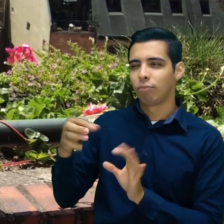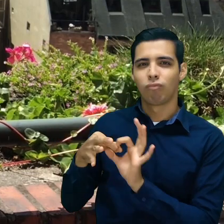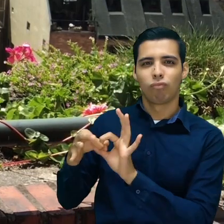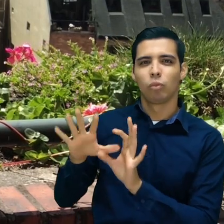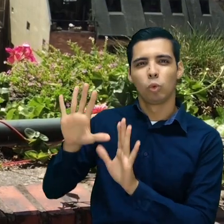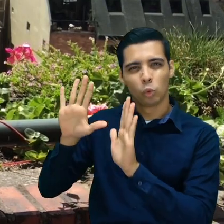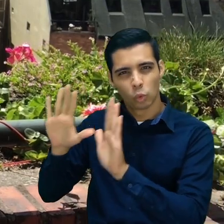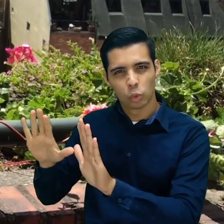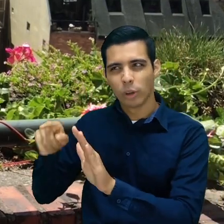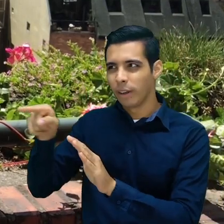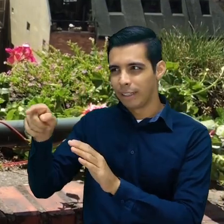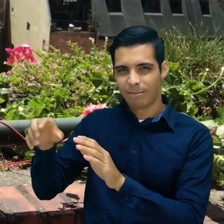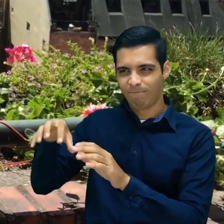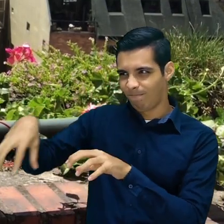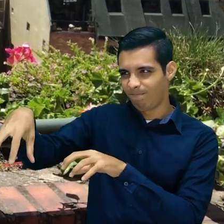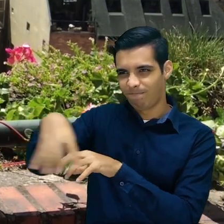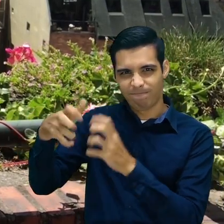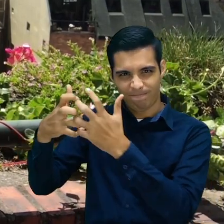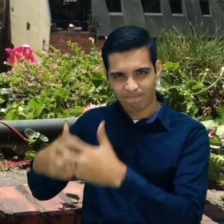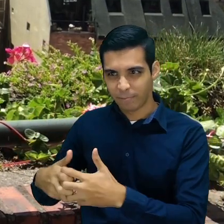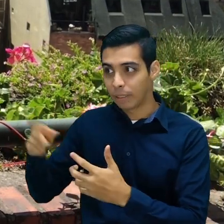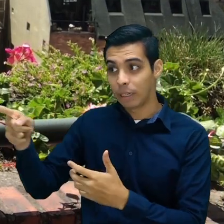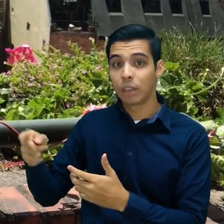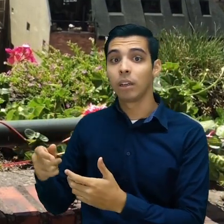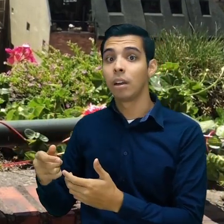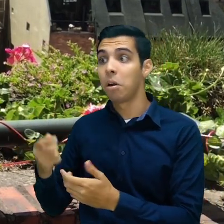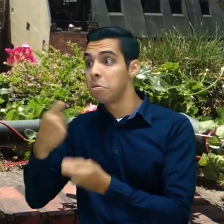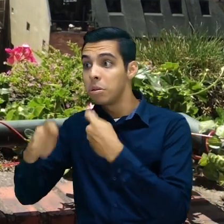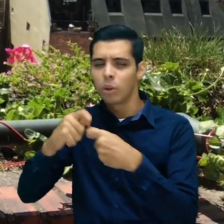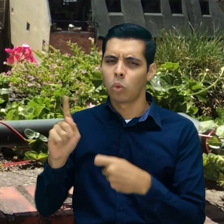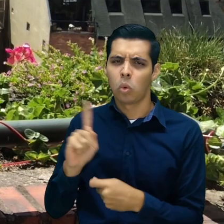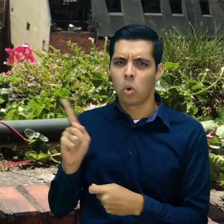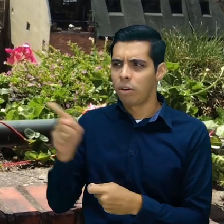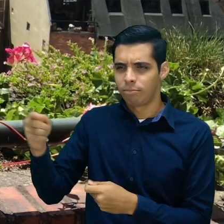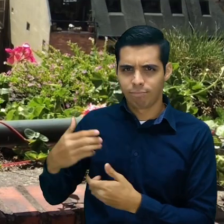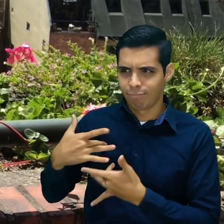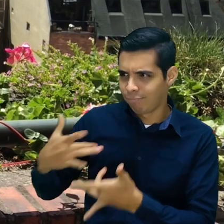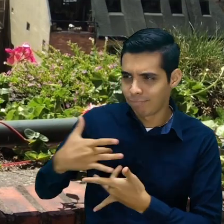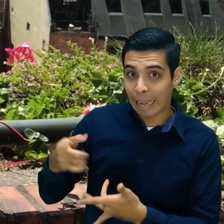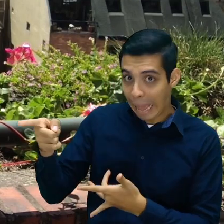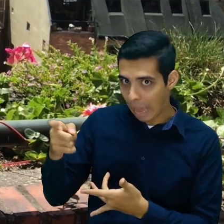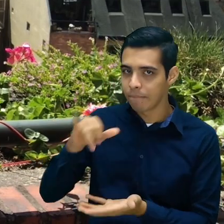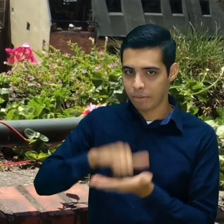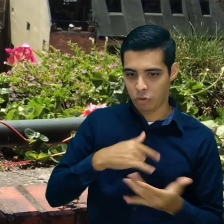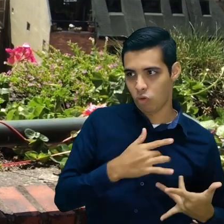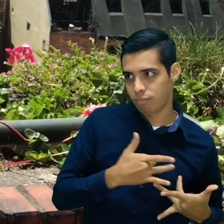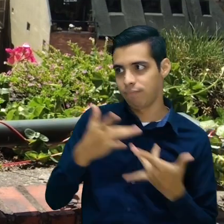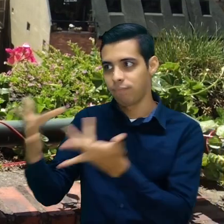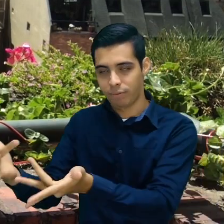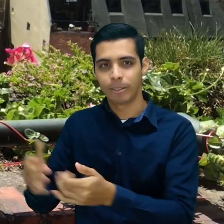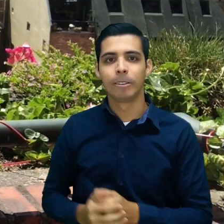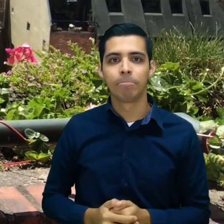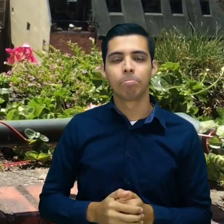por la DIAN. También si se tomó un crédito hipotecario o licin habitacional, si tenemos dependientes económicos, si hemos hecho aportes a cuentas AFC,